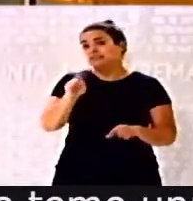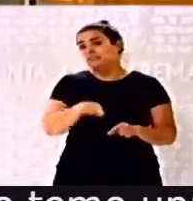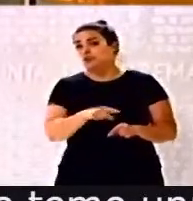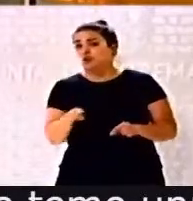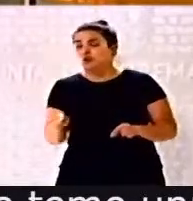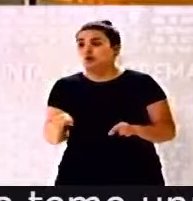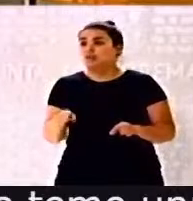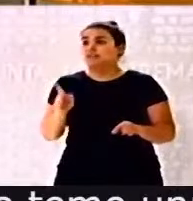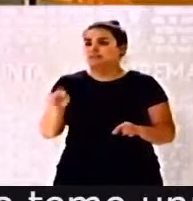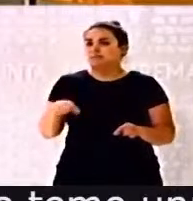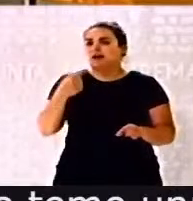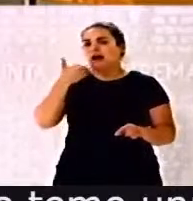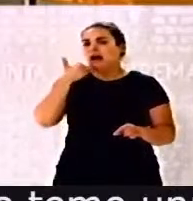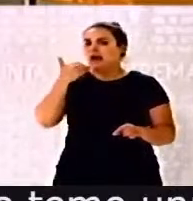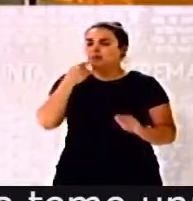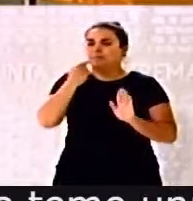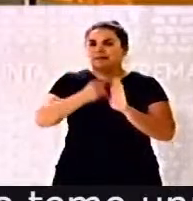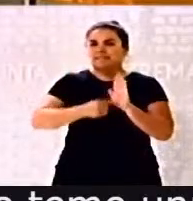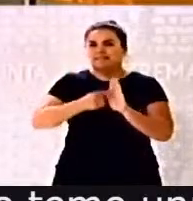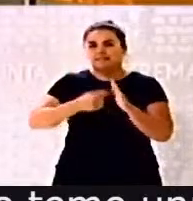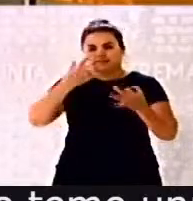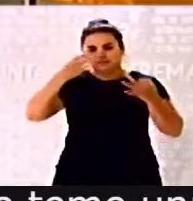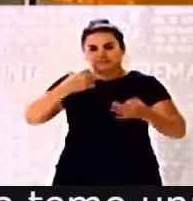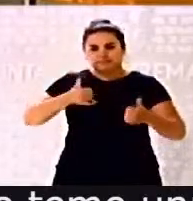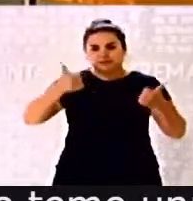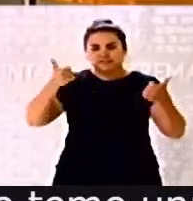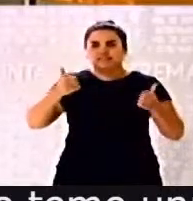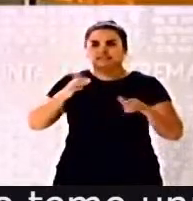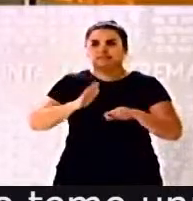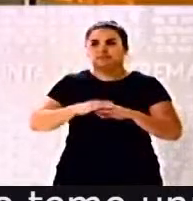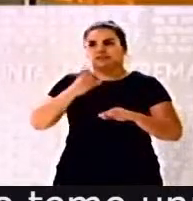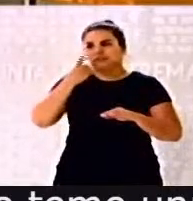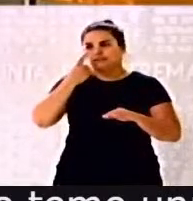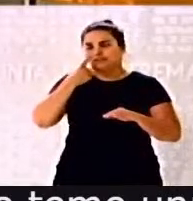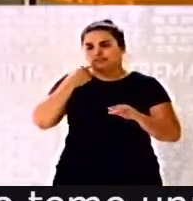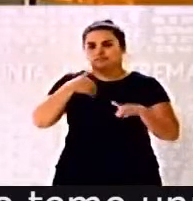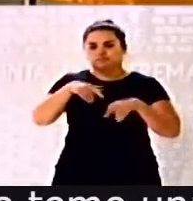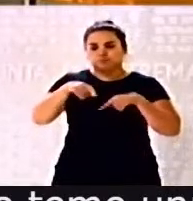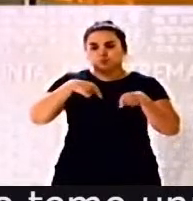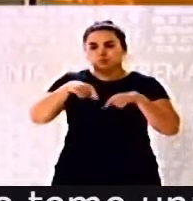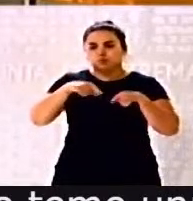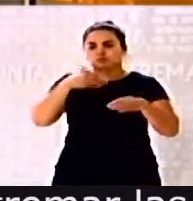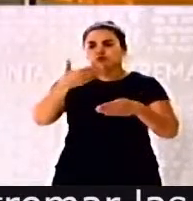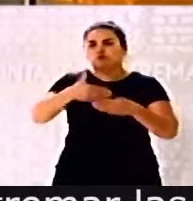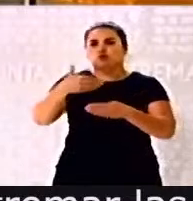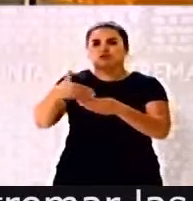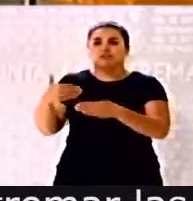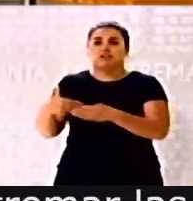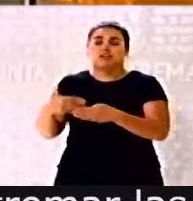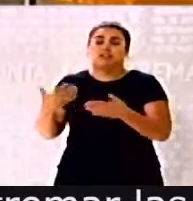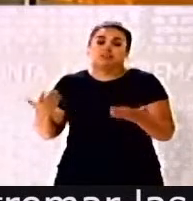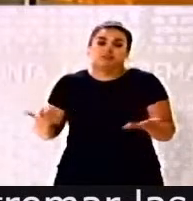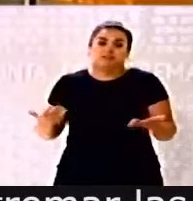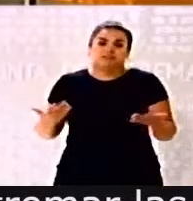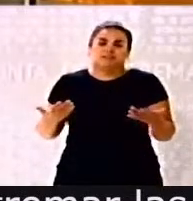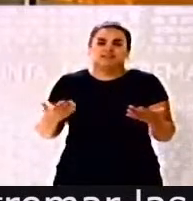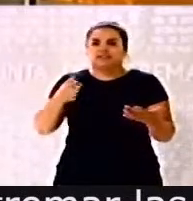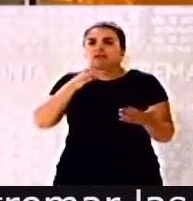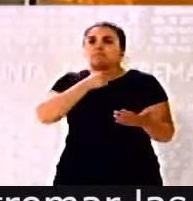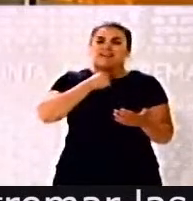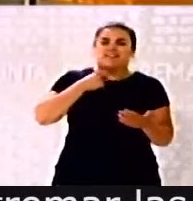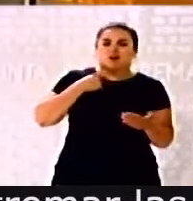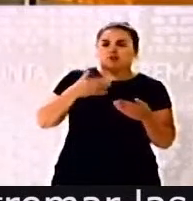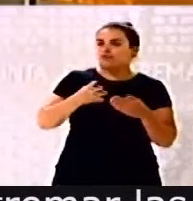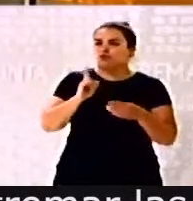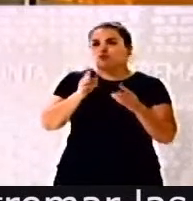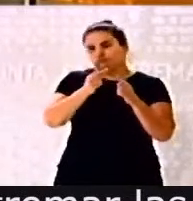a extremar las precauciones en los diferentes pasos fronterizos, de la misma manera, no solo a nivel de Badajoz, sino a lo